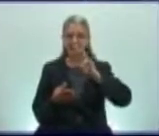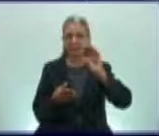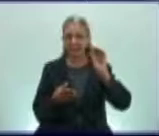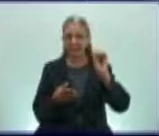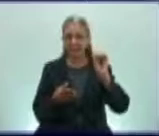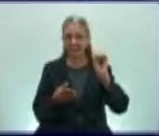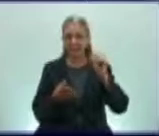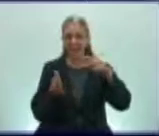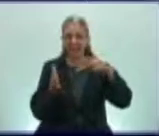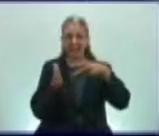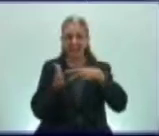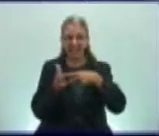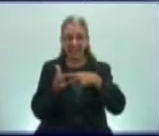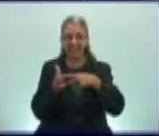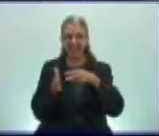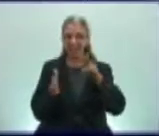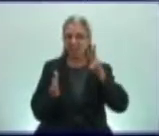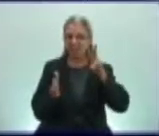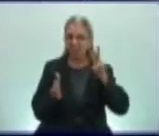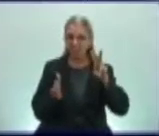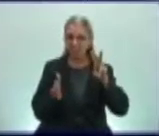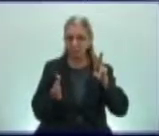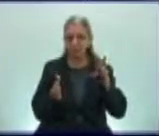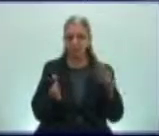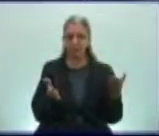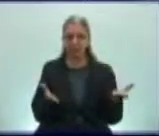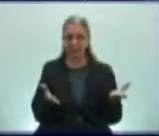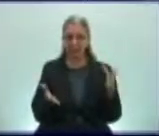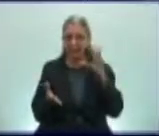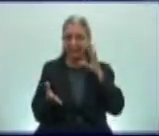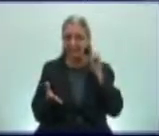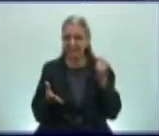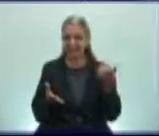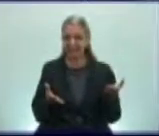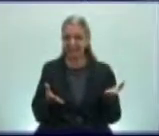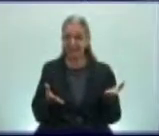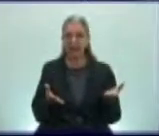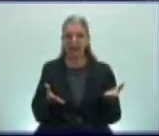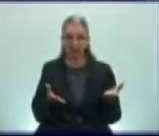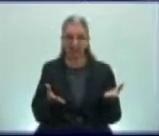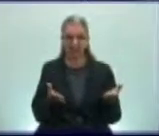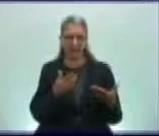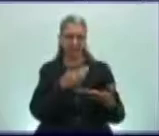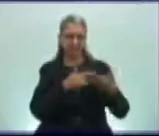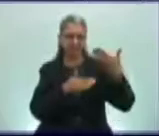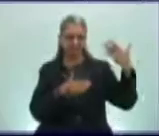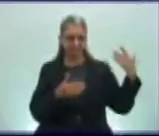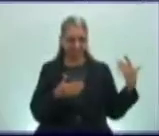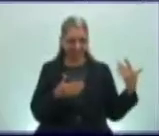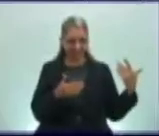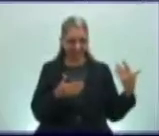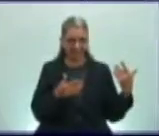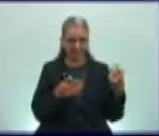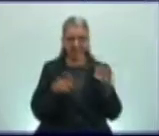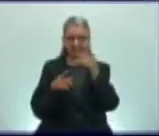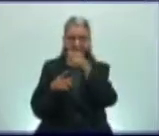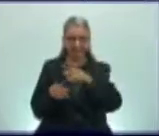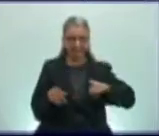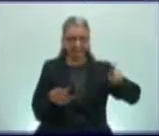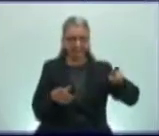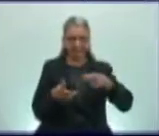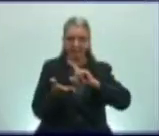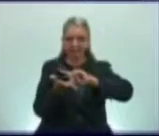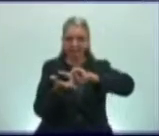valor simplemente dividiendo la longitud anterior del arco entre 2